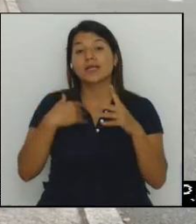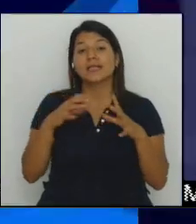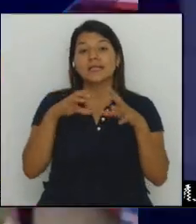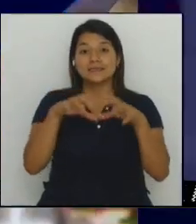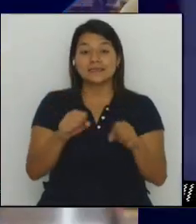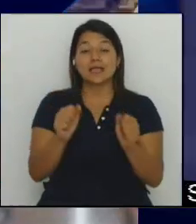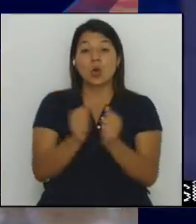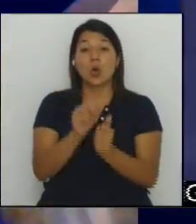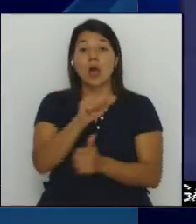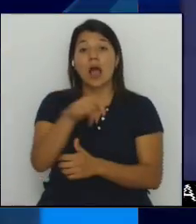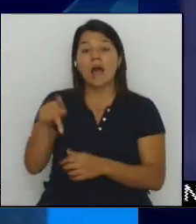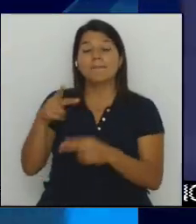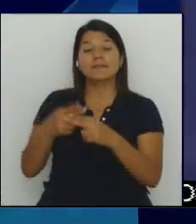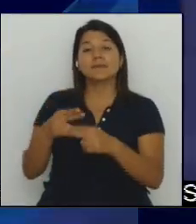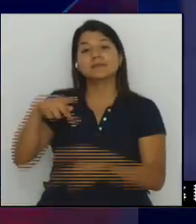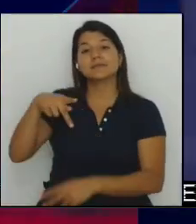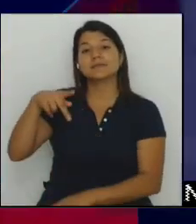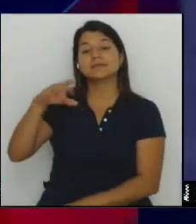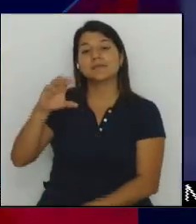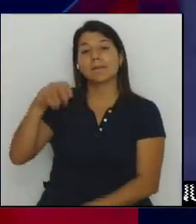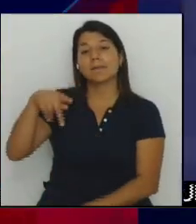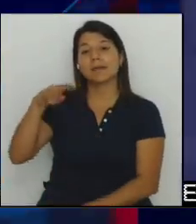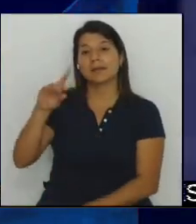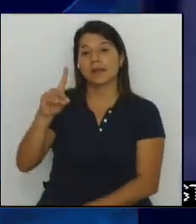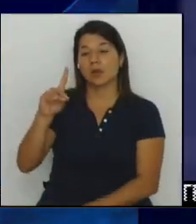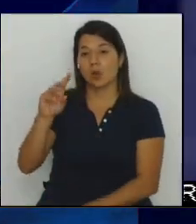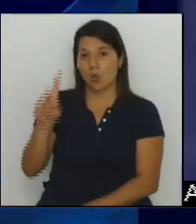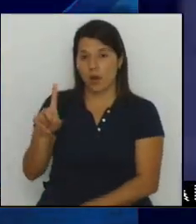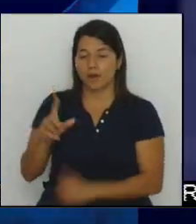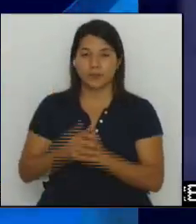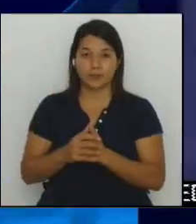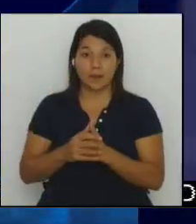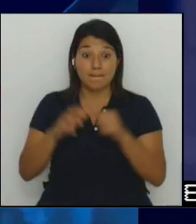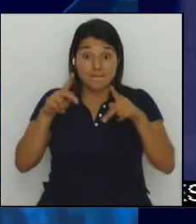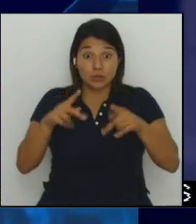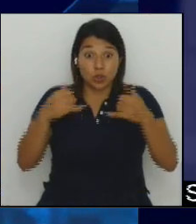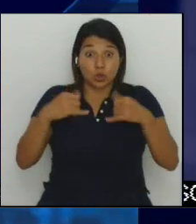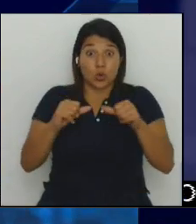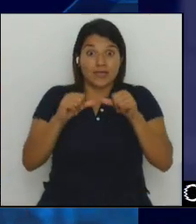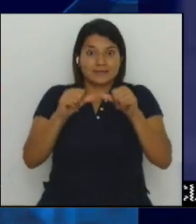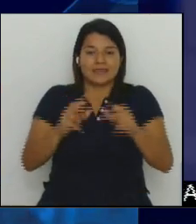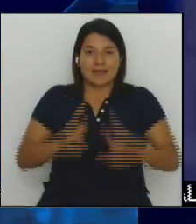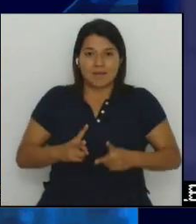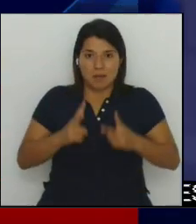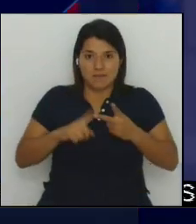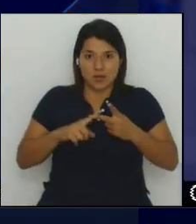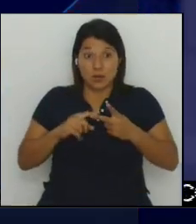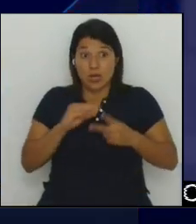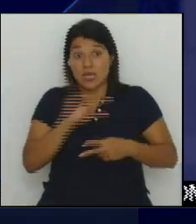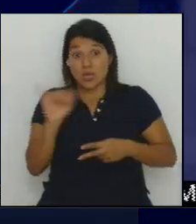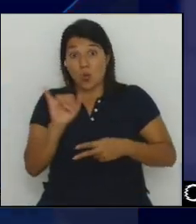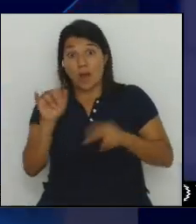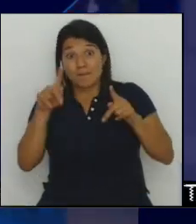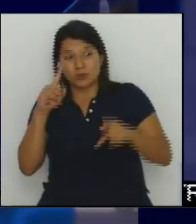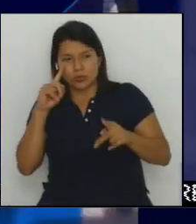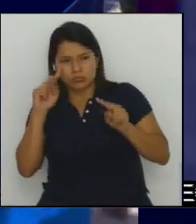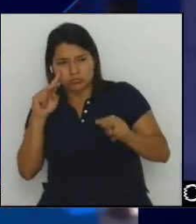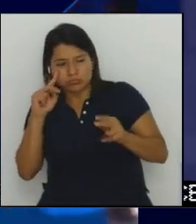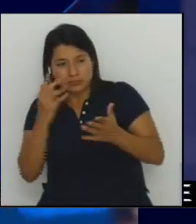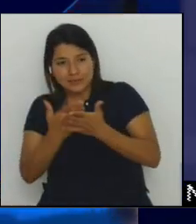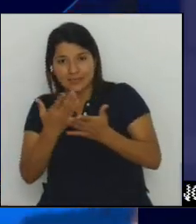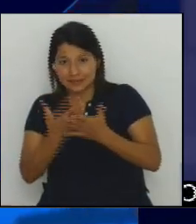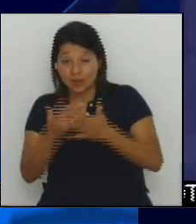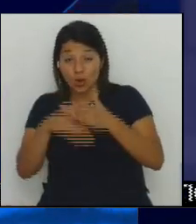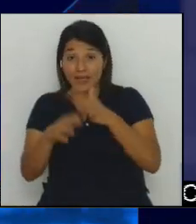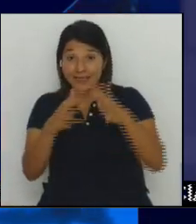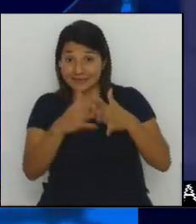One. Sobrevivientes y testigos del atropello reciente de 18 personas en Brownsville, Estados Unidos, podrían